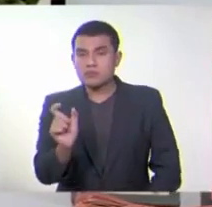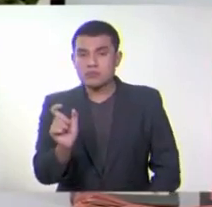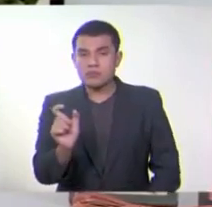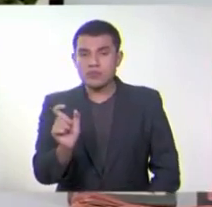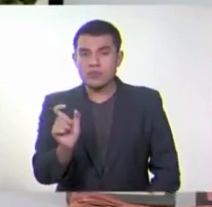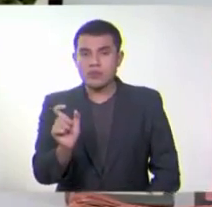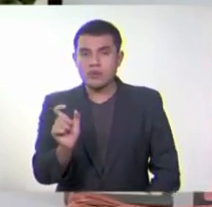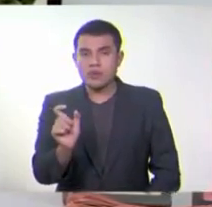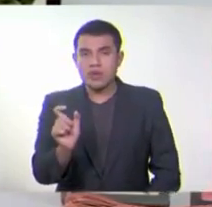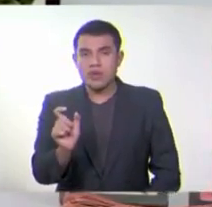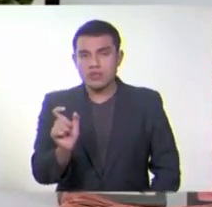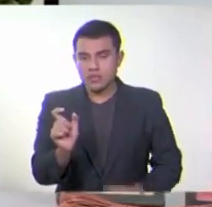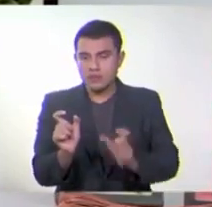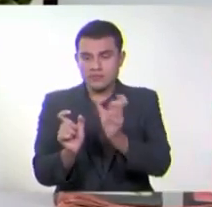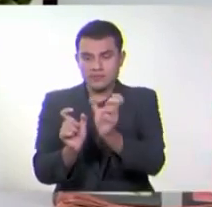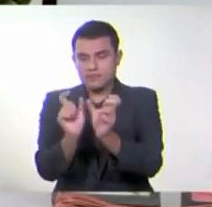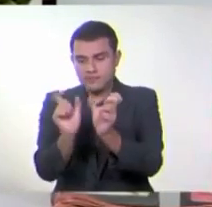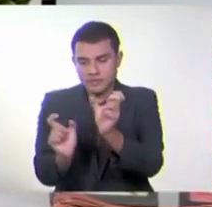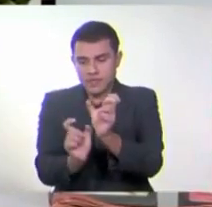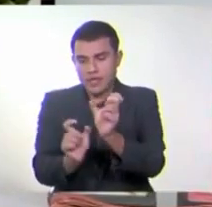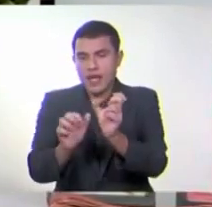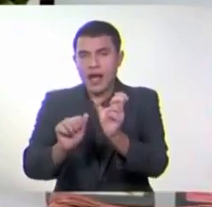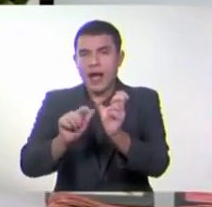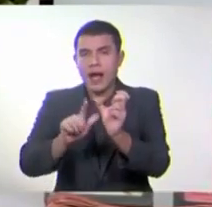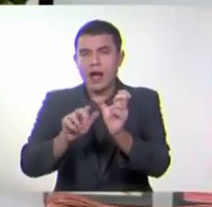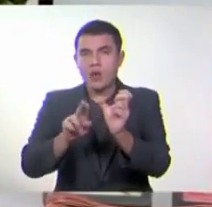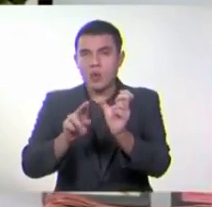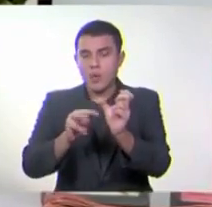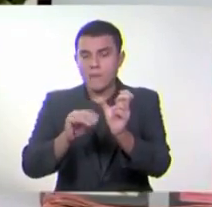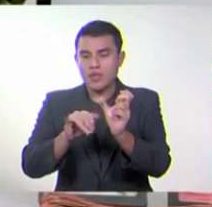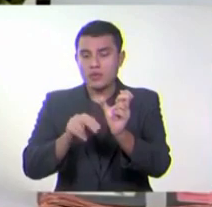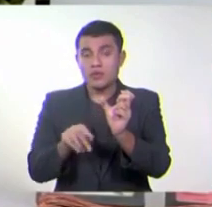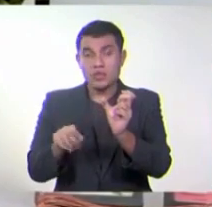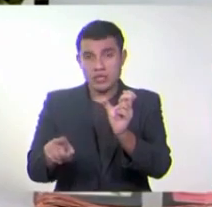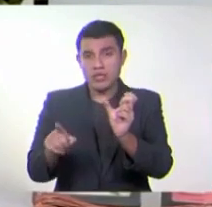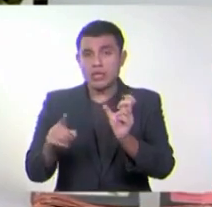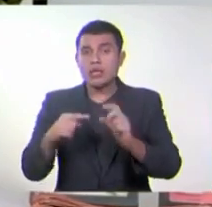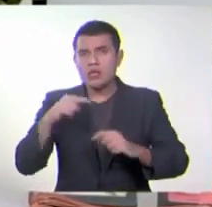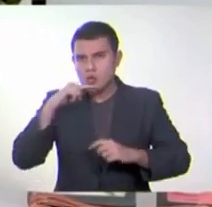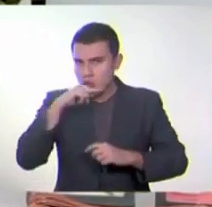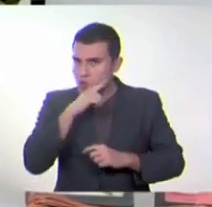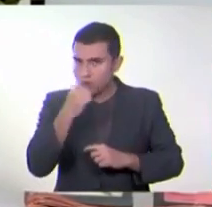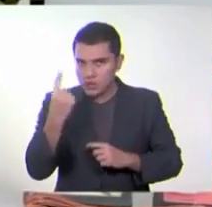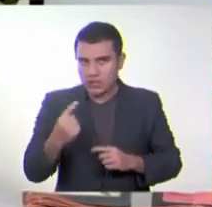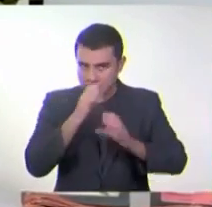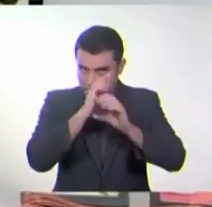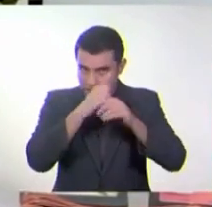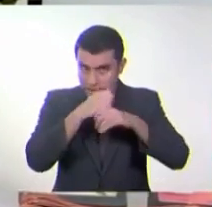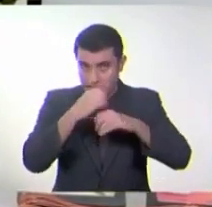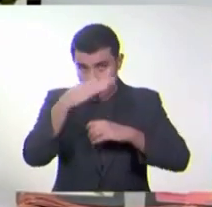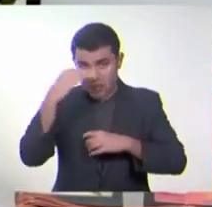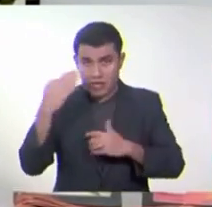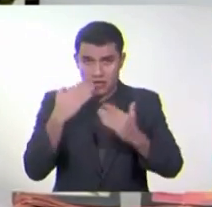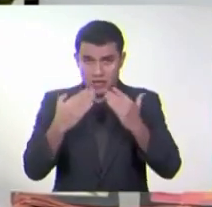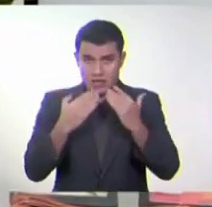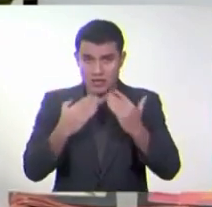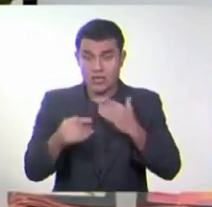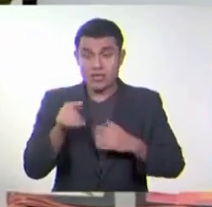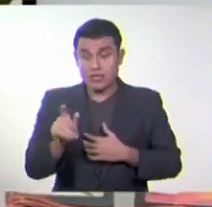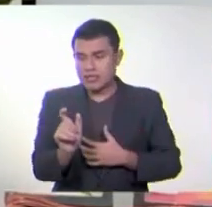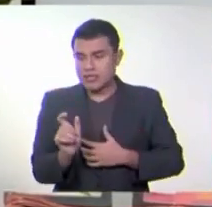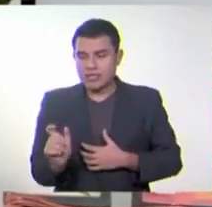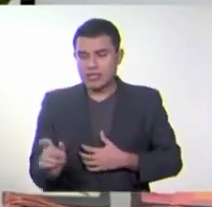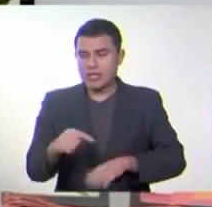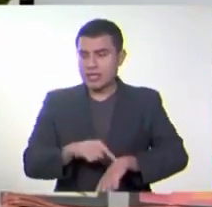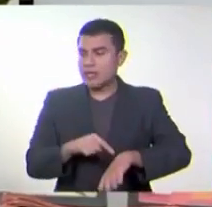del aluminio. Decía, y él en sus predicciones, que ese elemento que debía de ir ahí, que en esa época